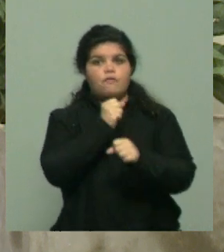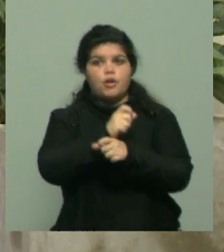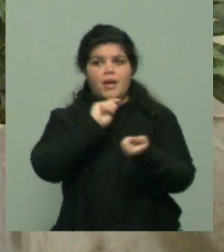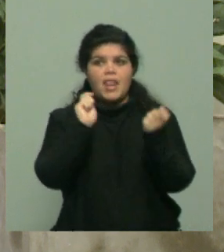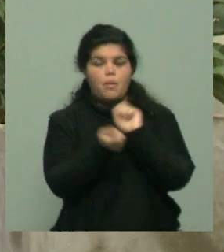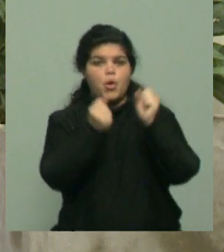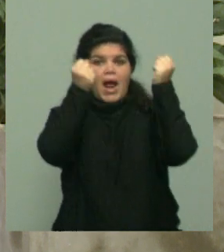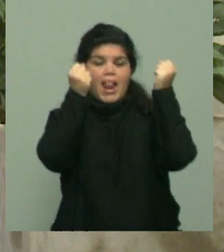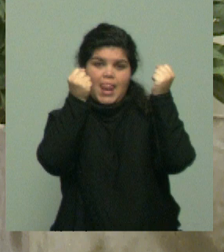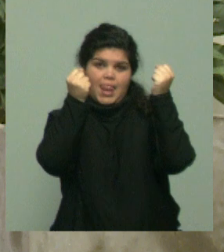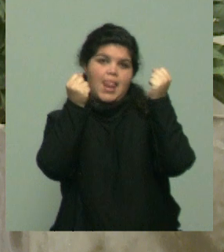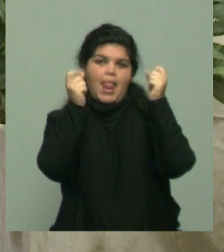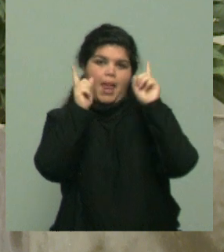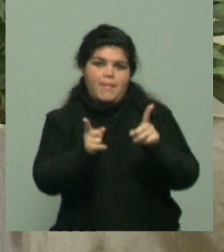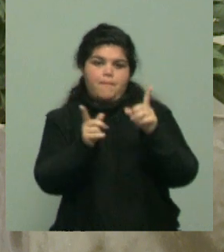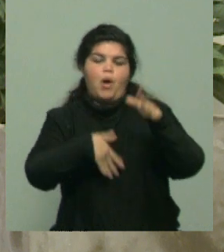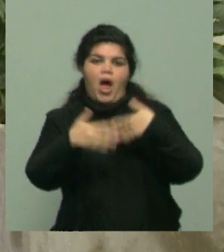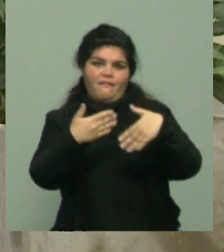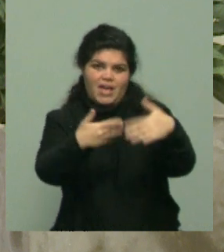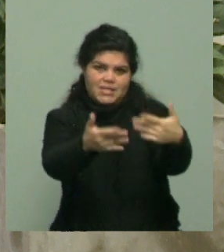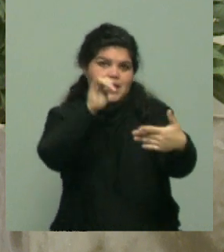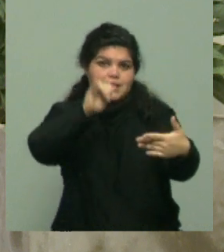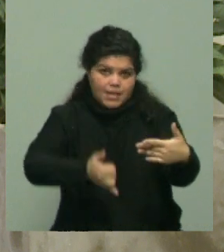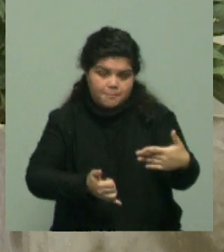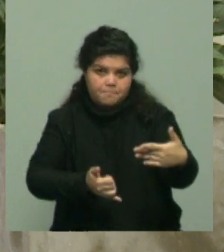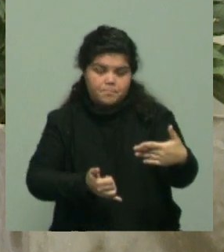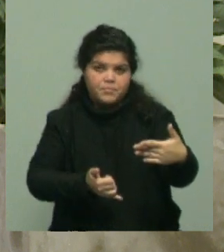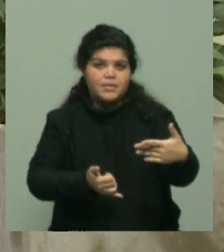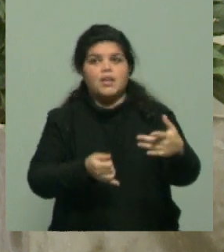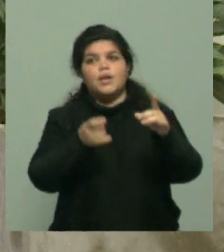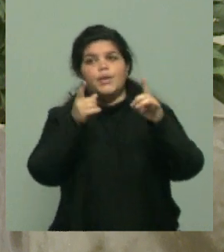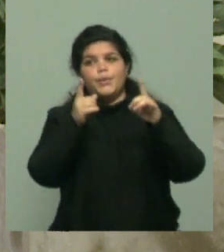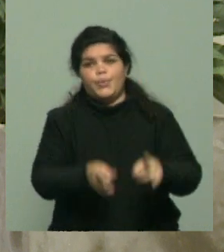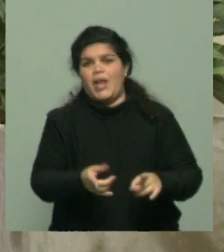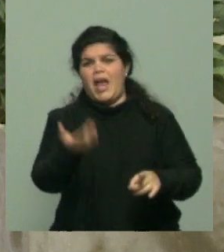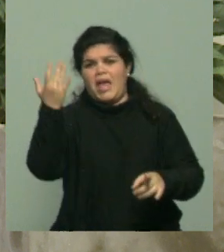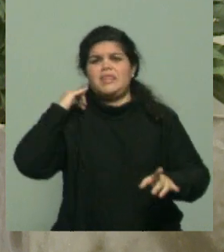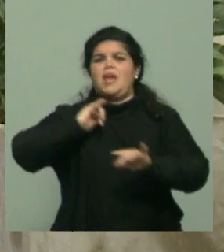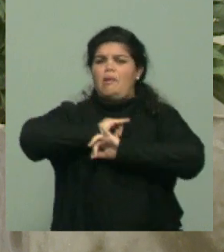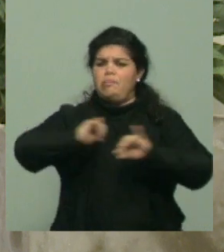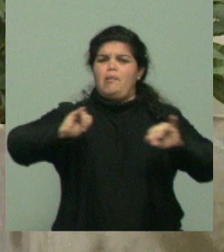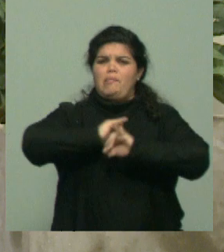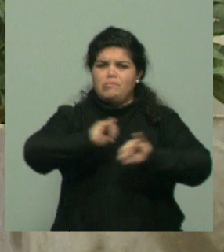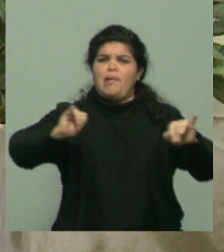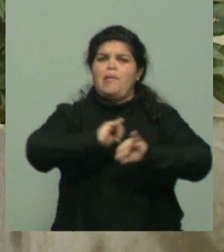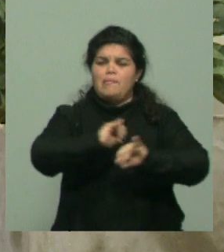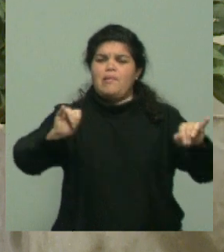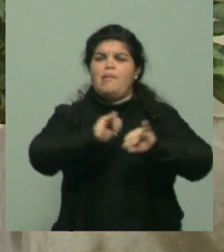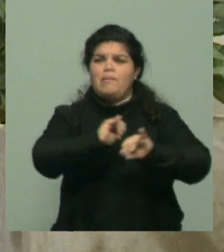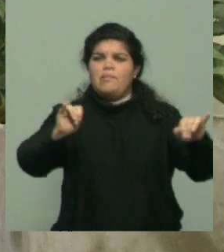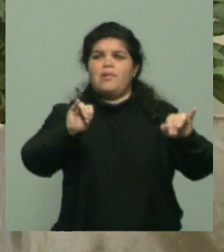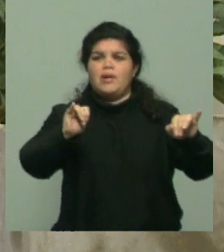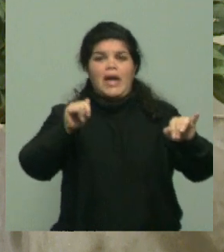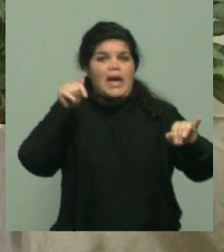que muchos dicen que se necesita, y este mensaje lo tenemos hace años y años, es donde ahí no se